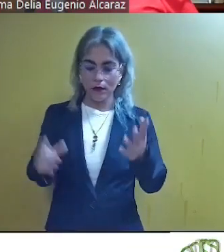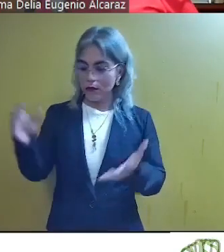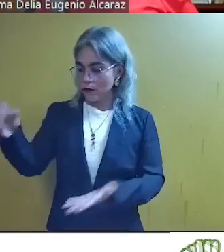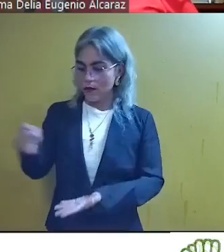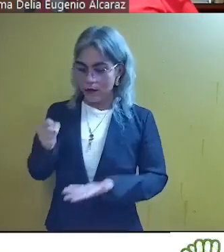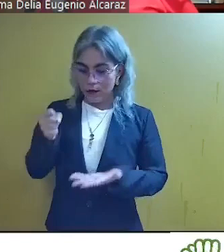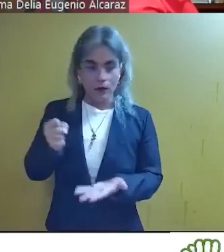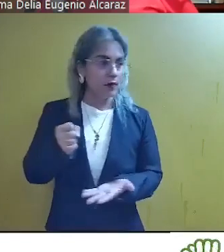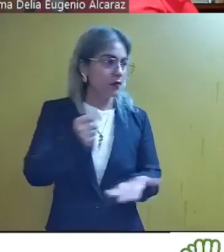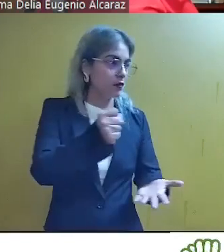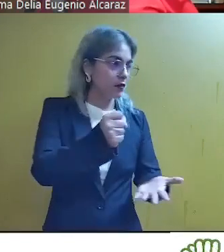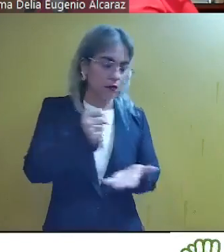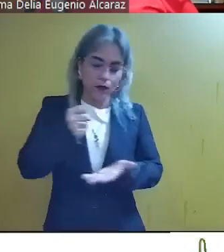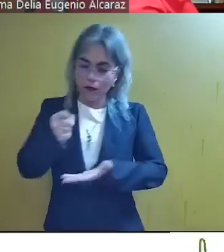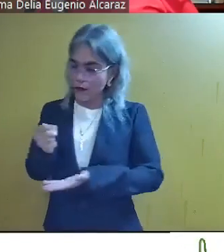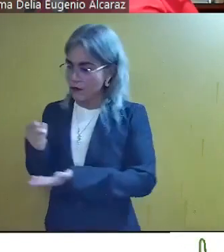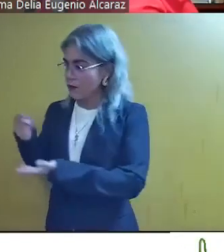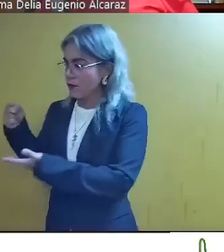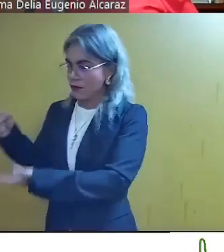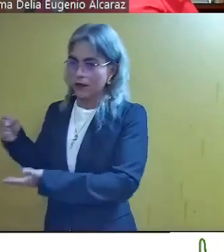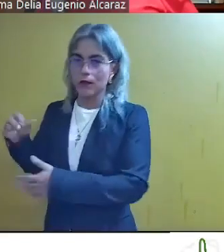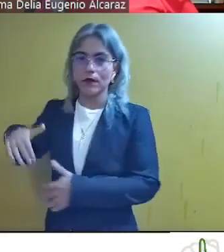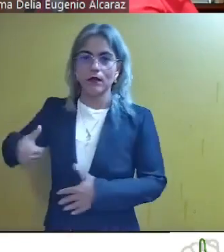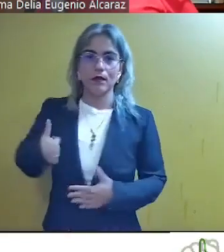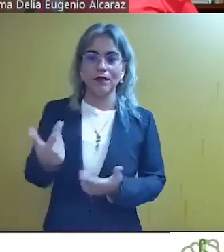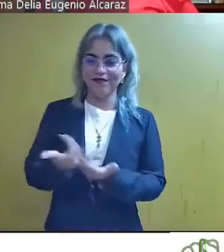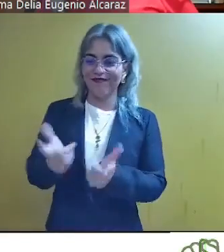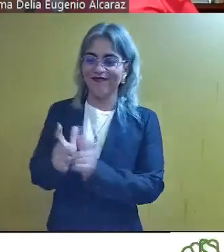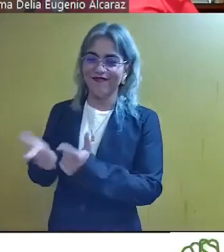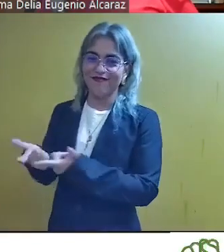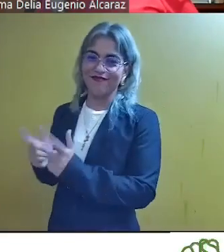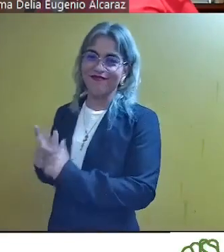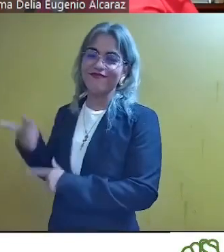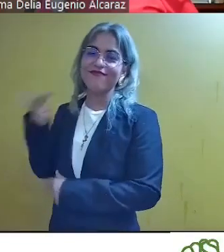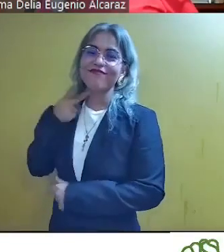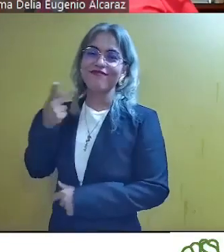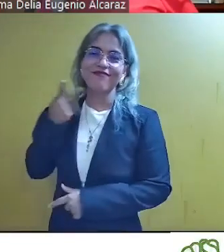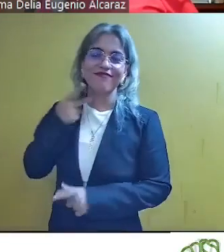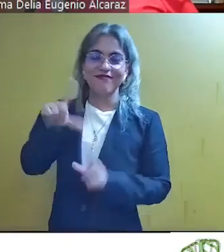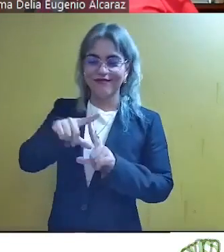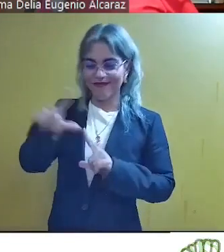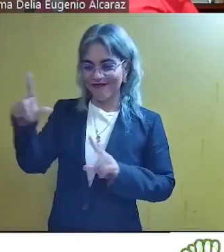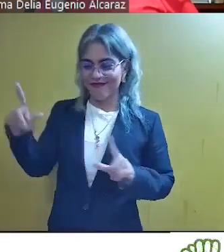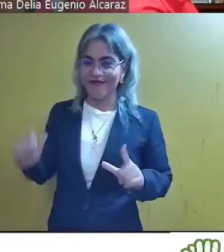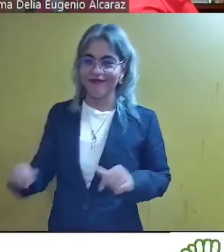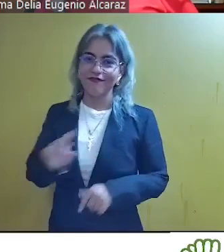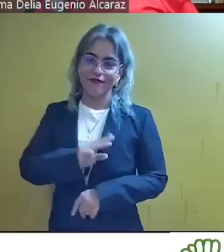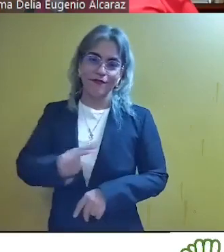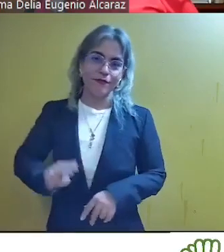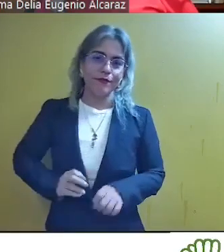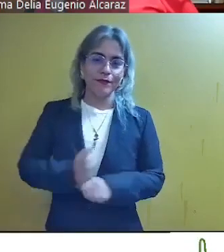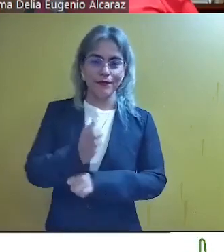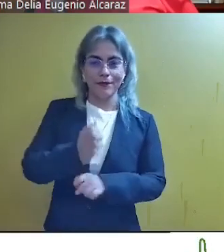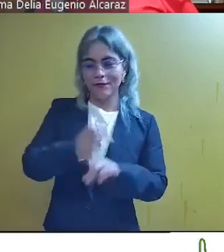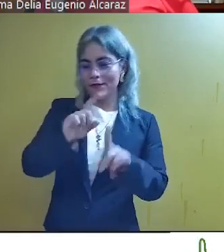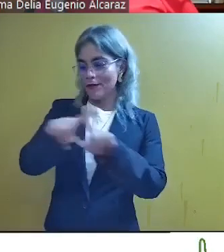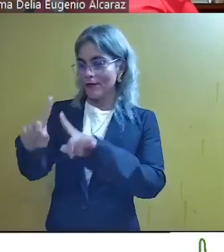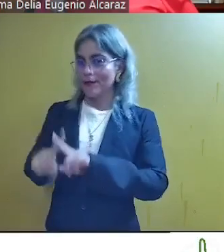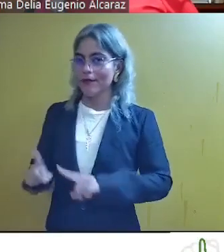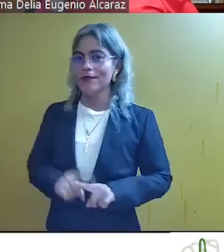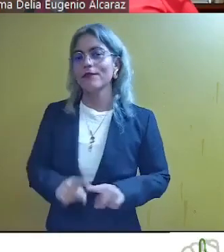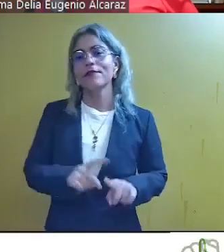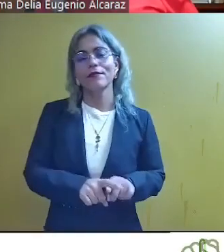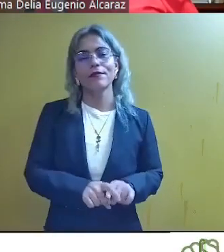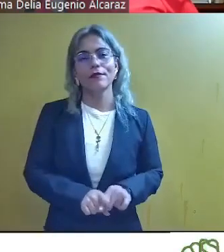no comprobado del financiamiento público otorgado a los partidos políticos nacionales y locales para el desarrollo de actividades ordinarias y específicas aplicables